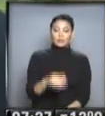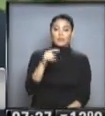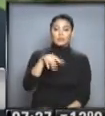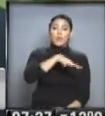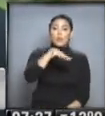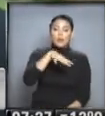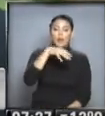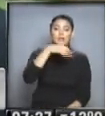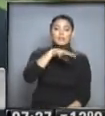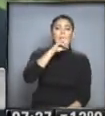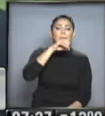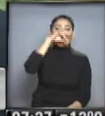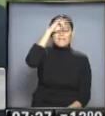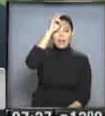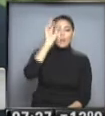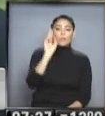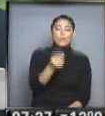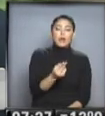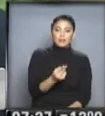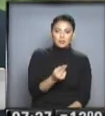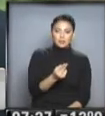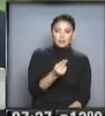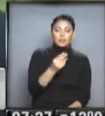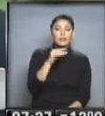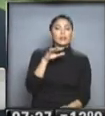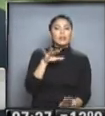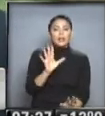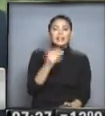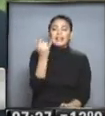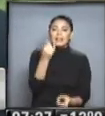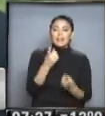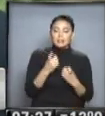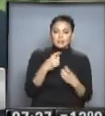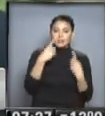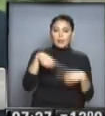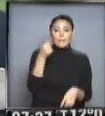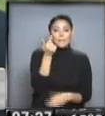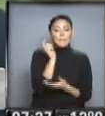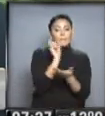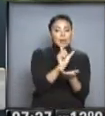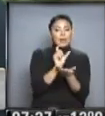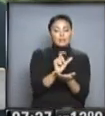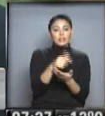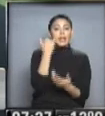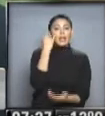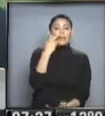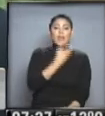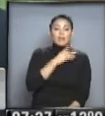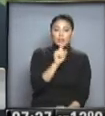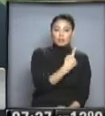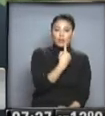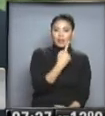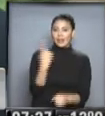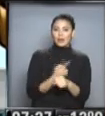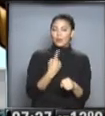tenemos en Vaca Muerta requiere de una cantidad de recursos financieros que realmente YPF por sí misma no